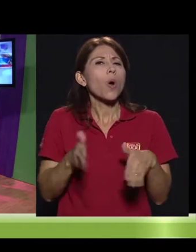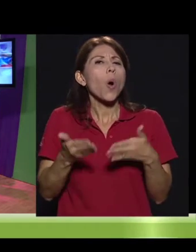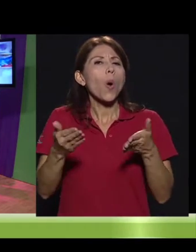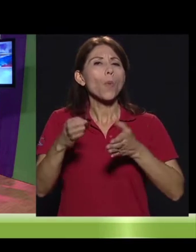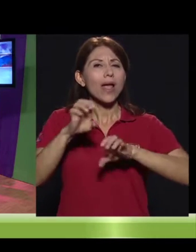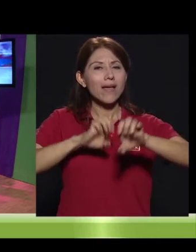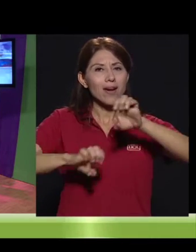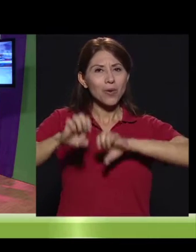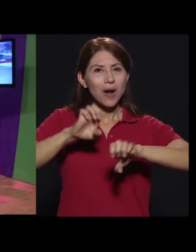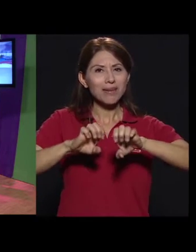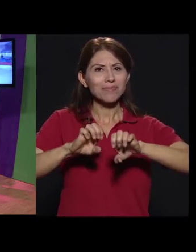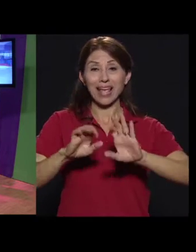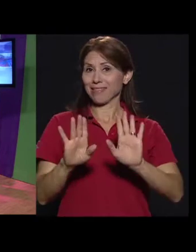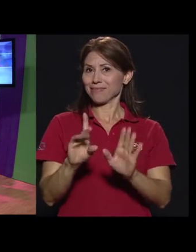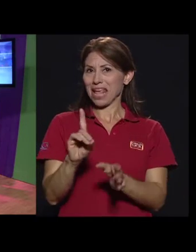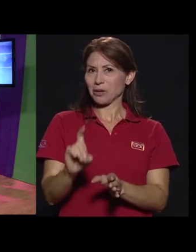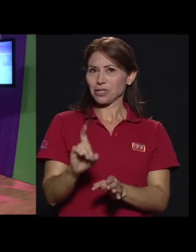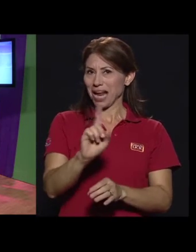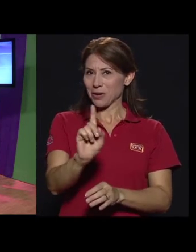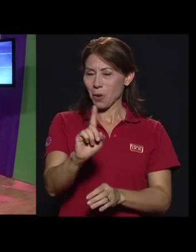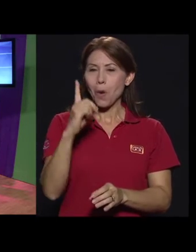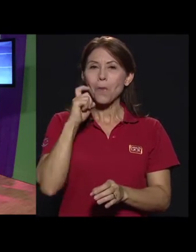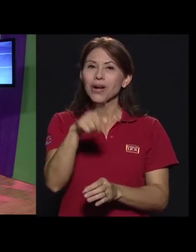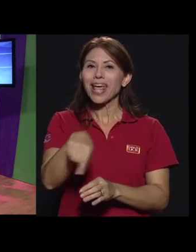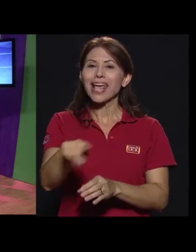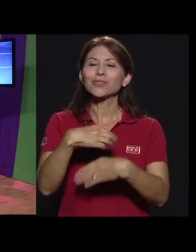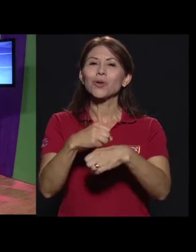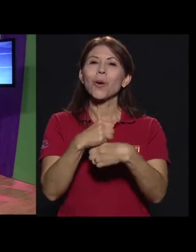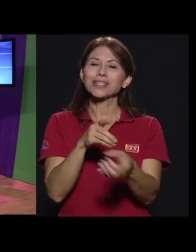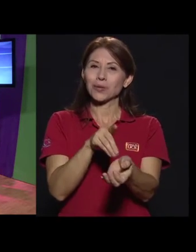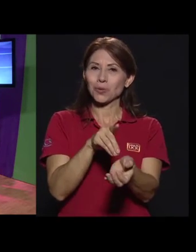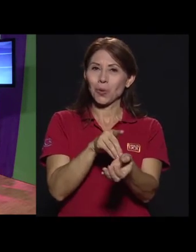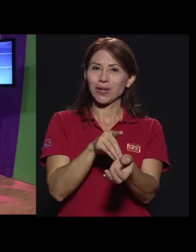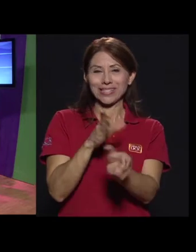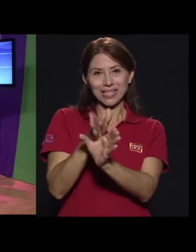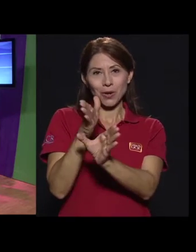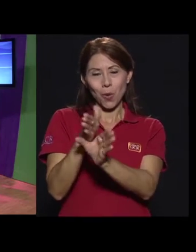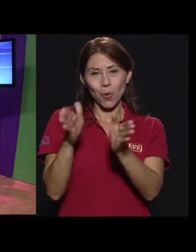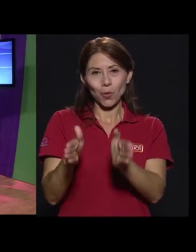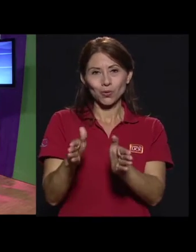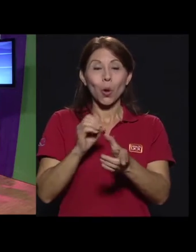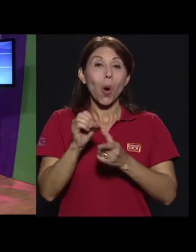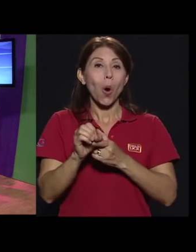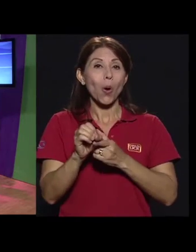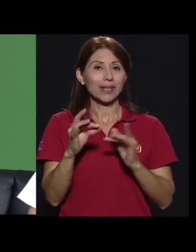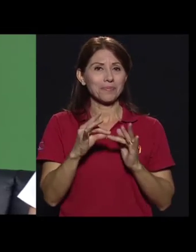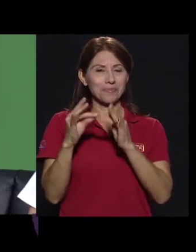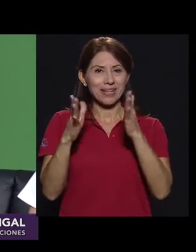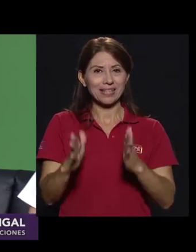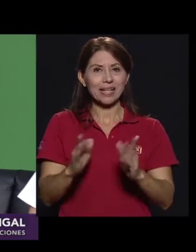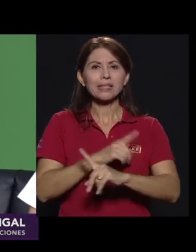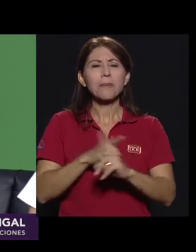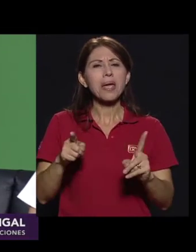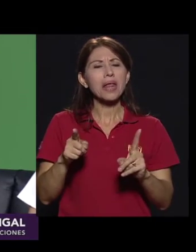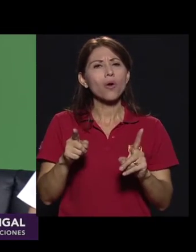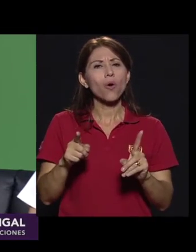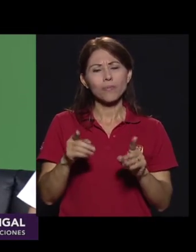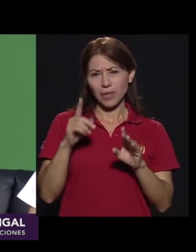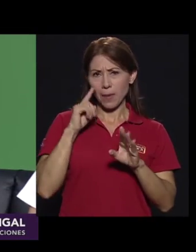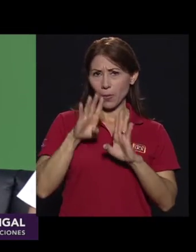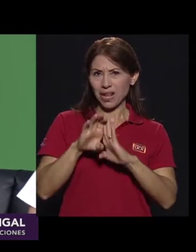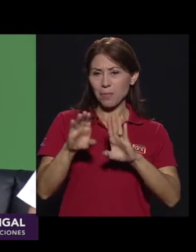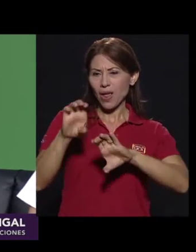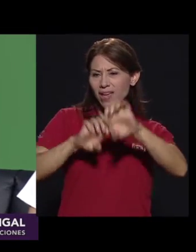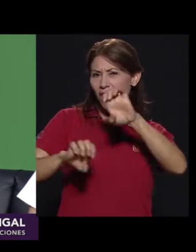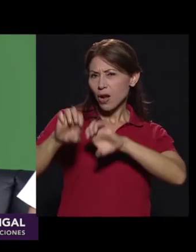diagnosticar, porque eso se lo deja a los psicólogos y neurodesarrollistas y doctores, pero sí cómo poder evaluar, cómo poder decirle a una